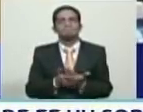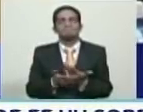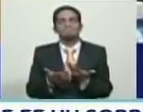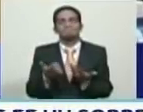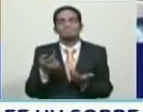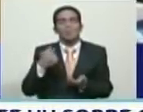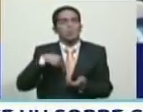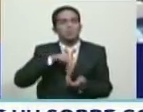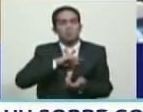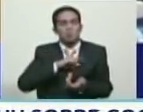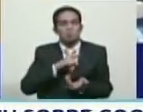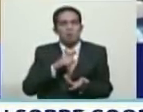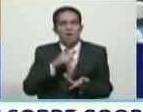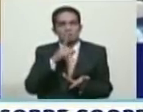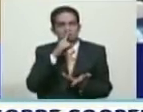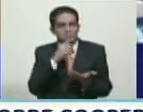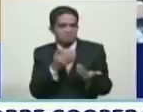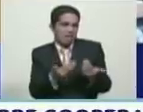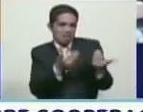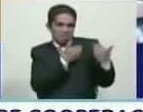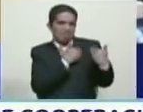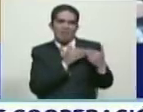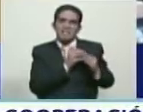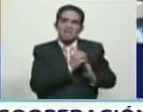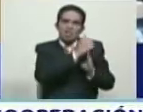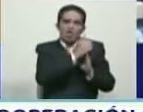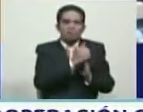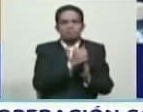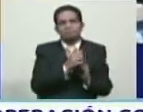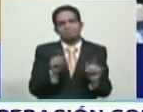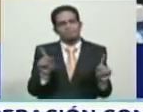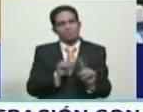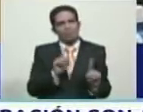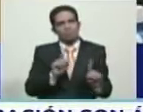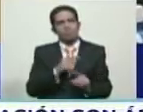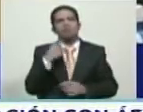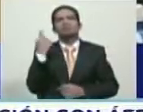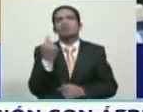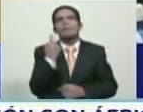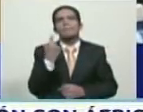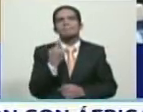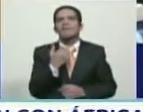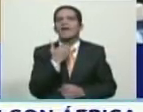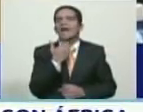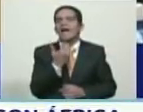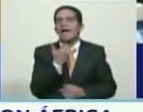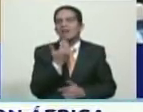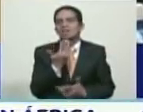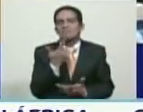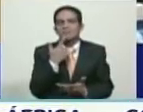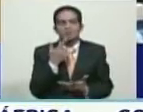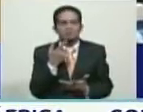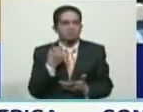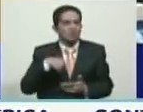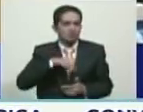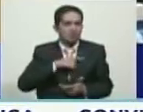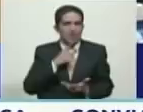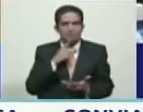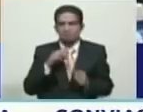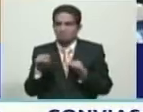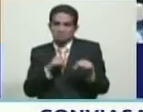propuesto asumir este rol de liderazgo en esta cuestión. Simplemente estábamos cumpliendo con nuestro